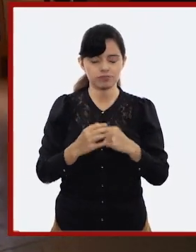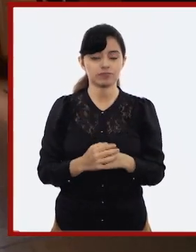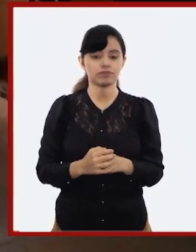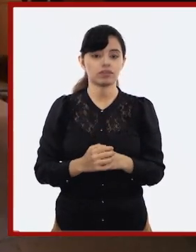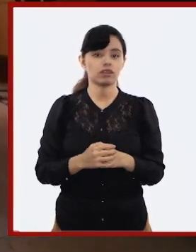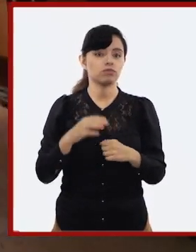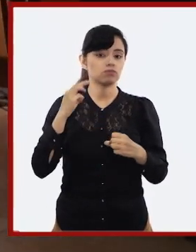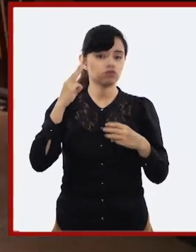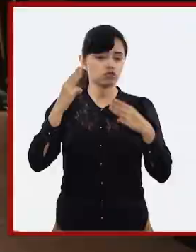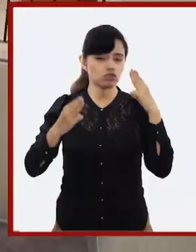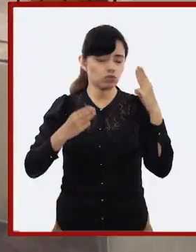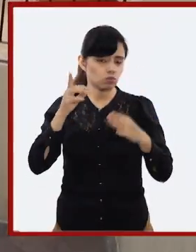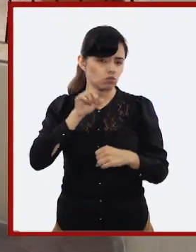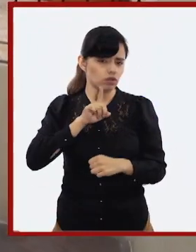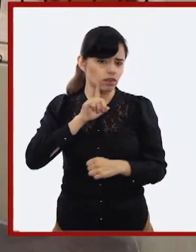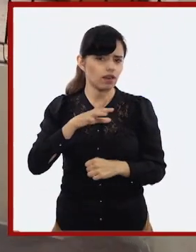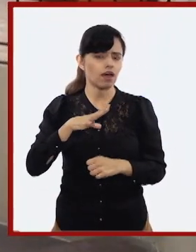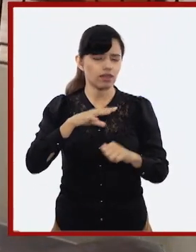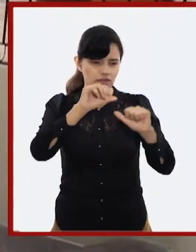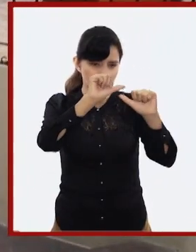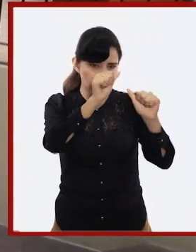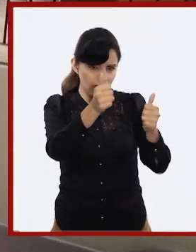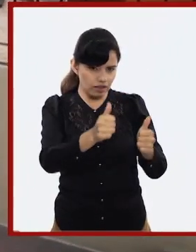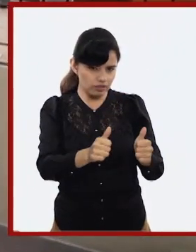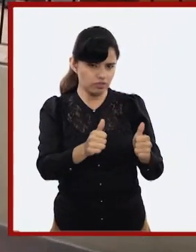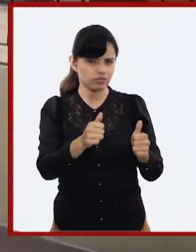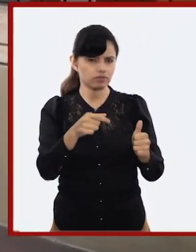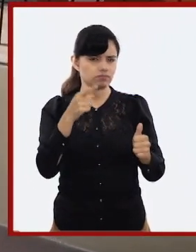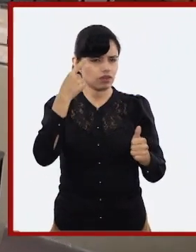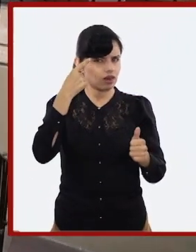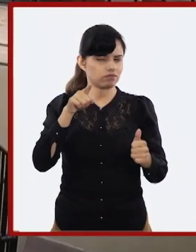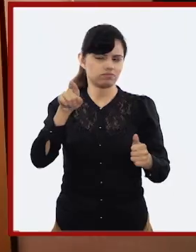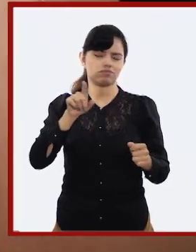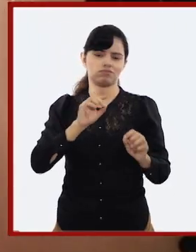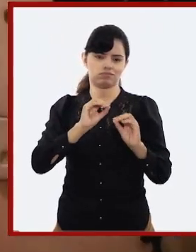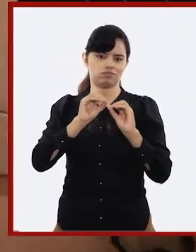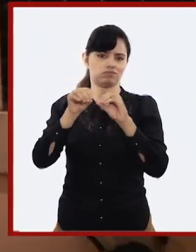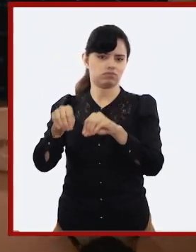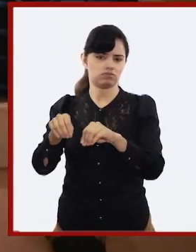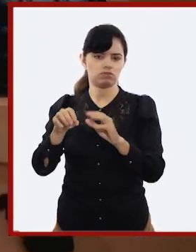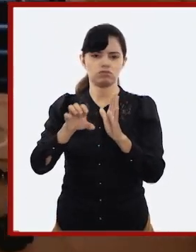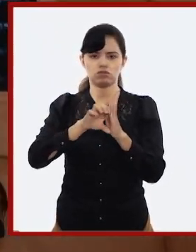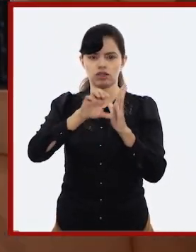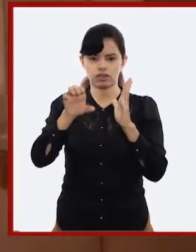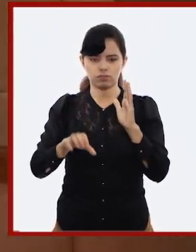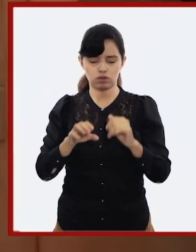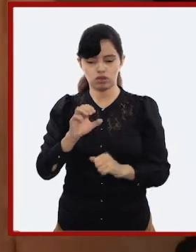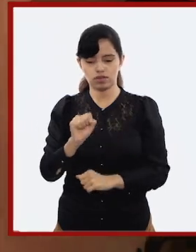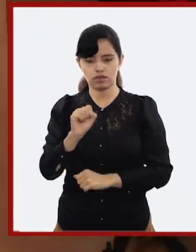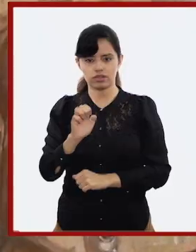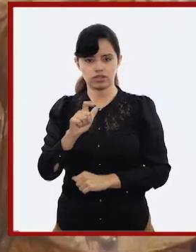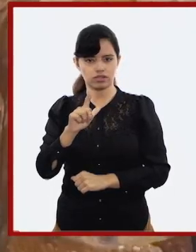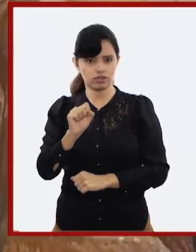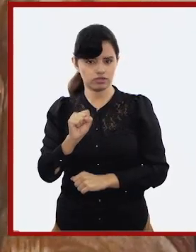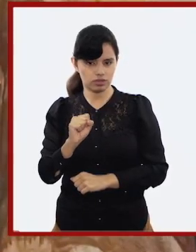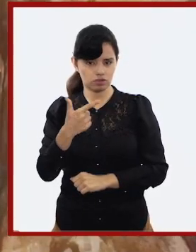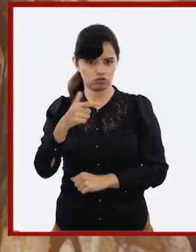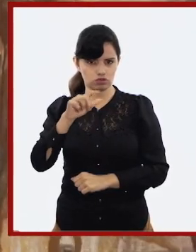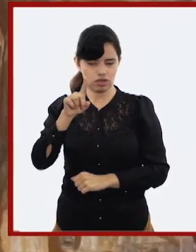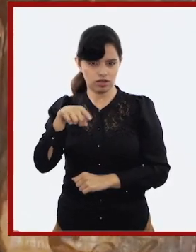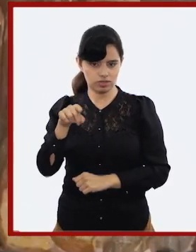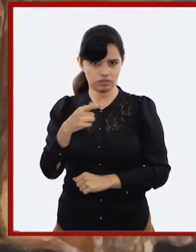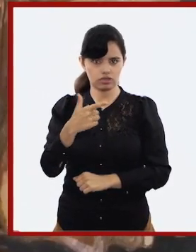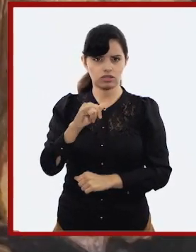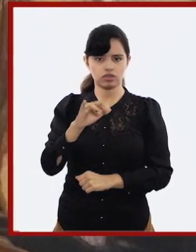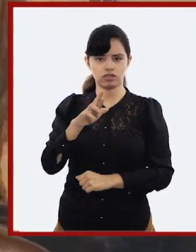Mujer tiene obras de arte elaboradas ex profeso para el recinto, tales como las de Esther González, Guillermo Ceniceros, así